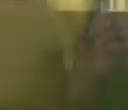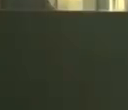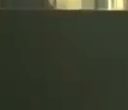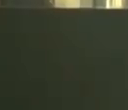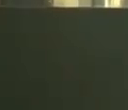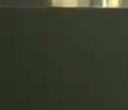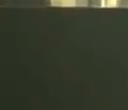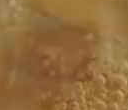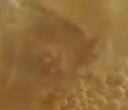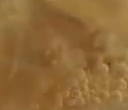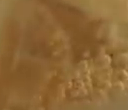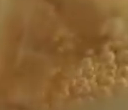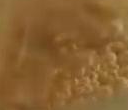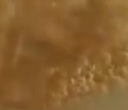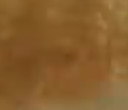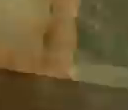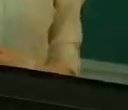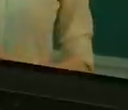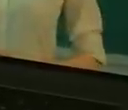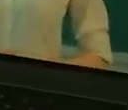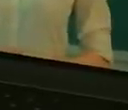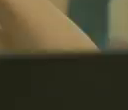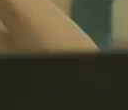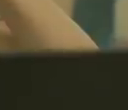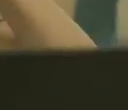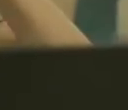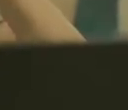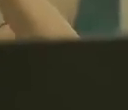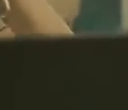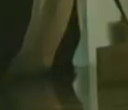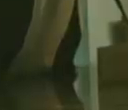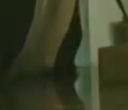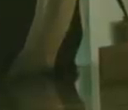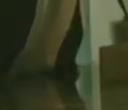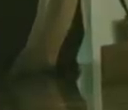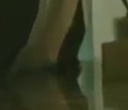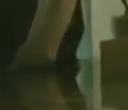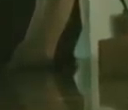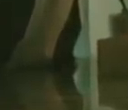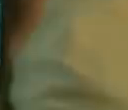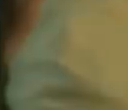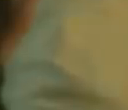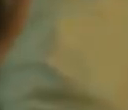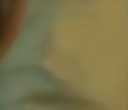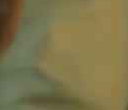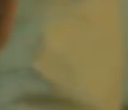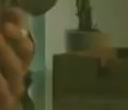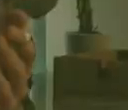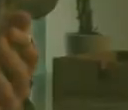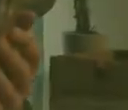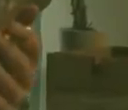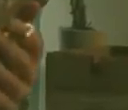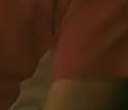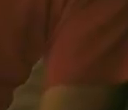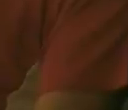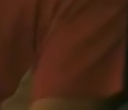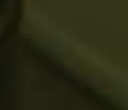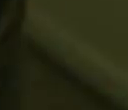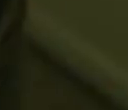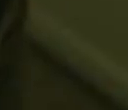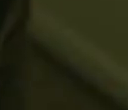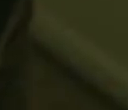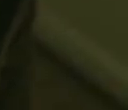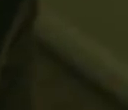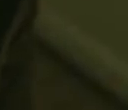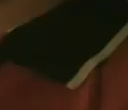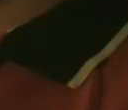travesuras compartir conocimientos y compartir los buenos momentos compartir